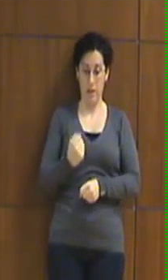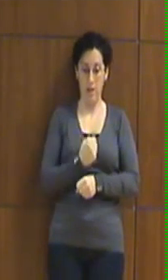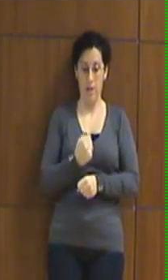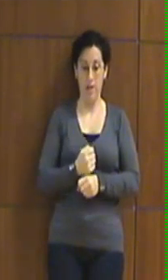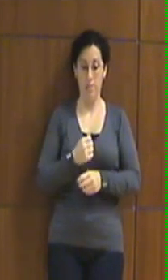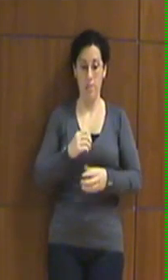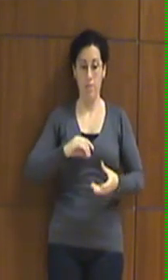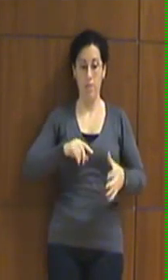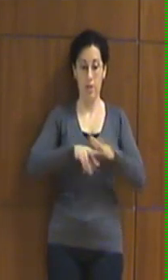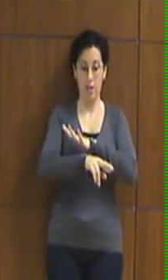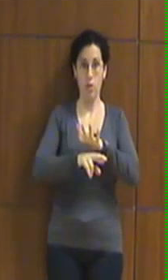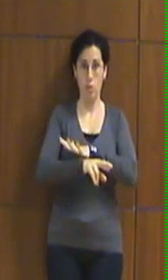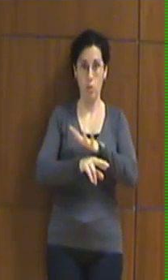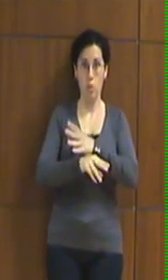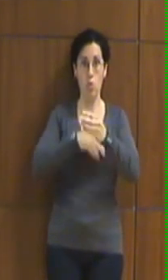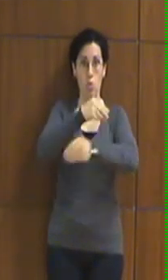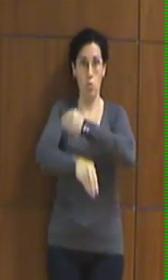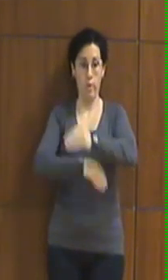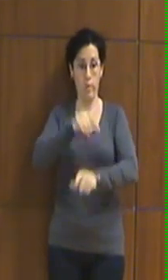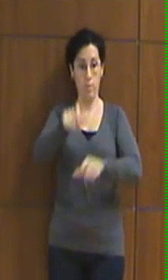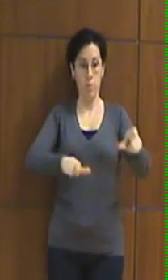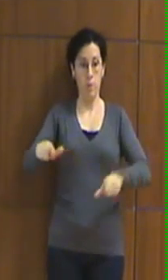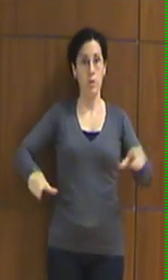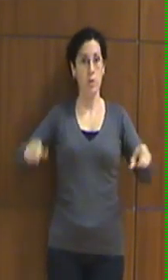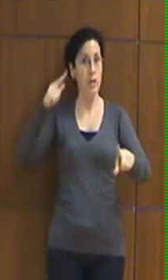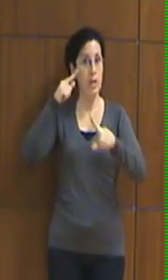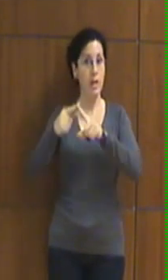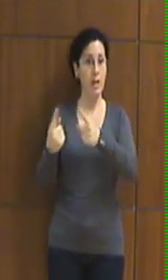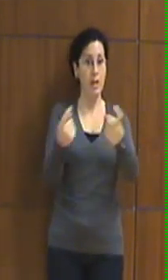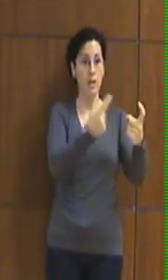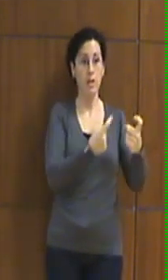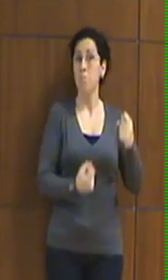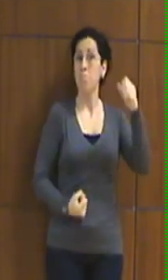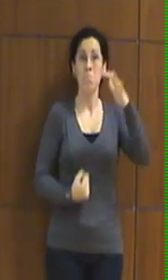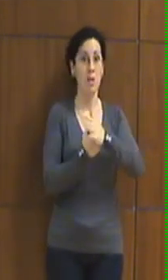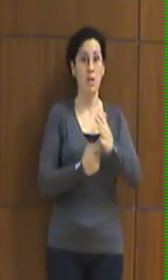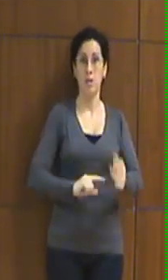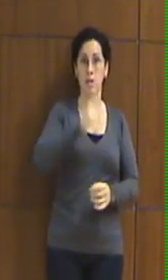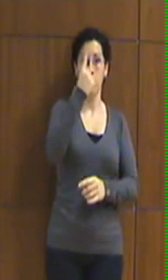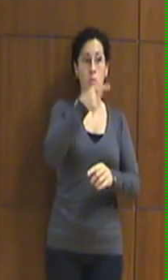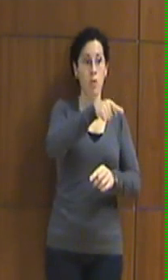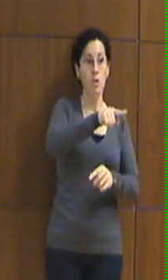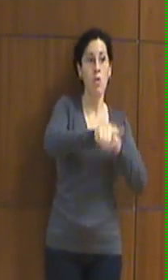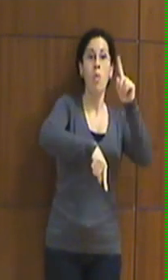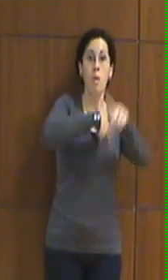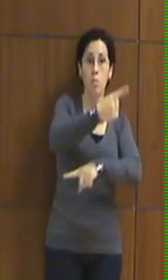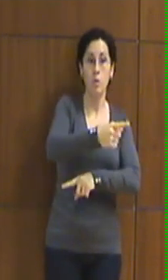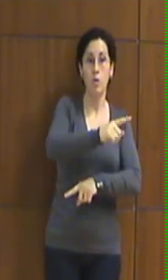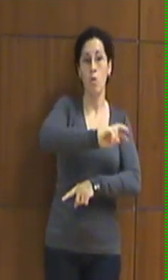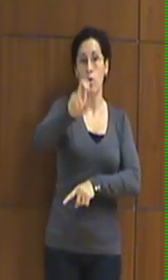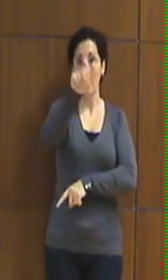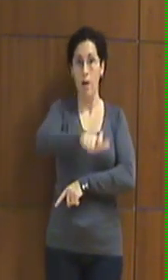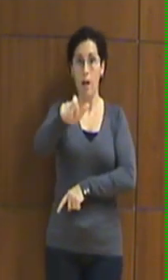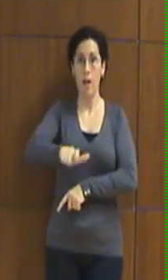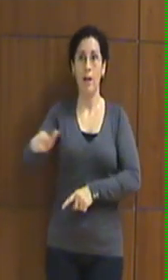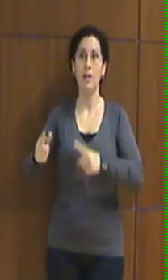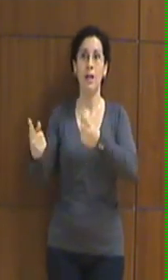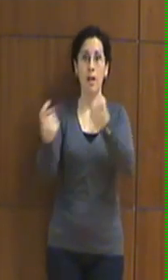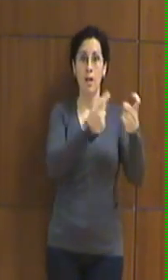tipo de aplicaciones las pueden desarrollar personas con mayores necesidades de apoyo, luego esto puede ser útil para, por ejemplo, entendemos